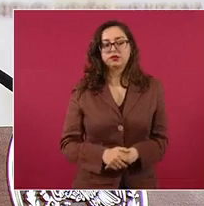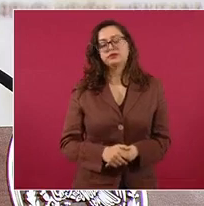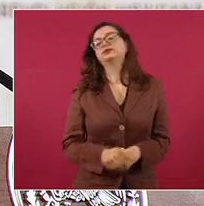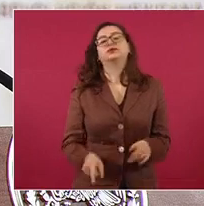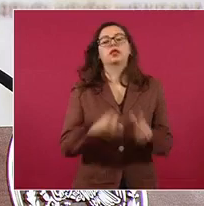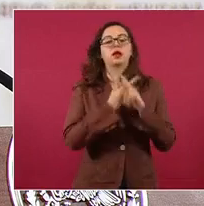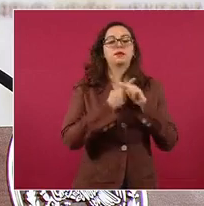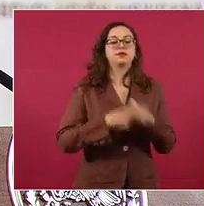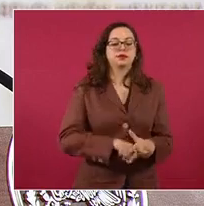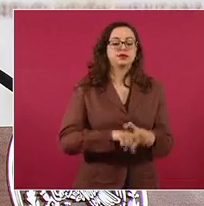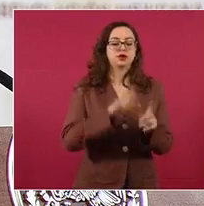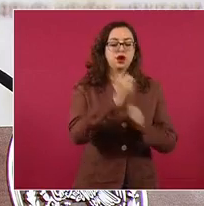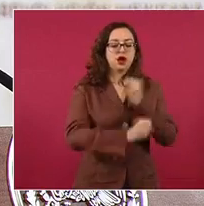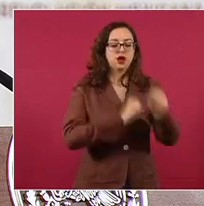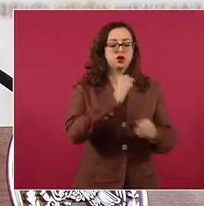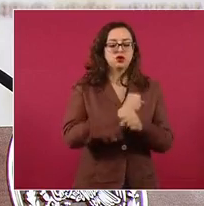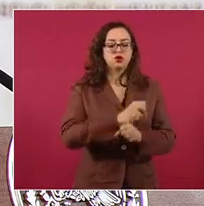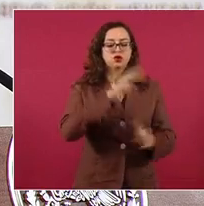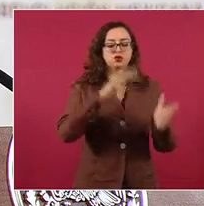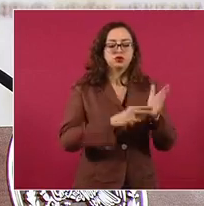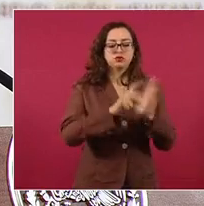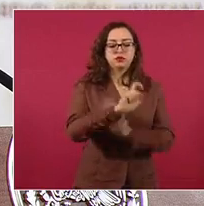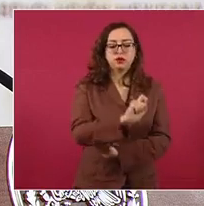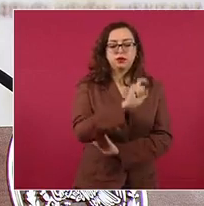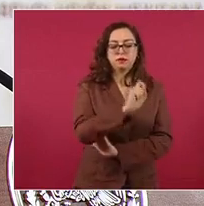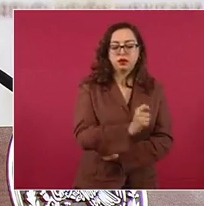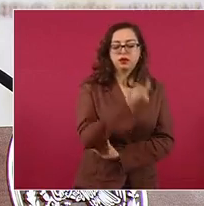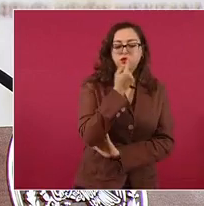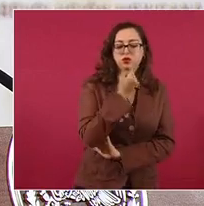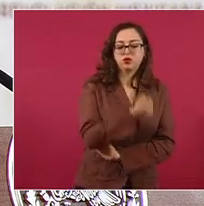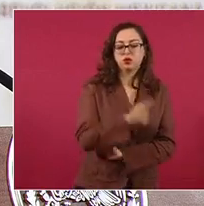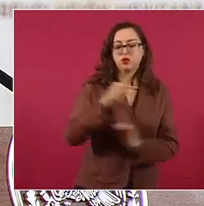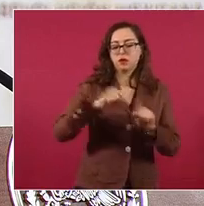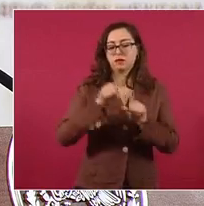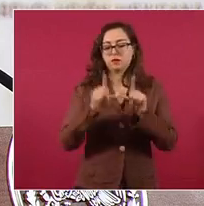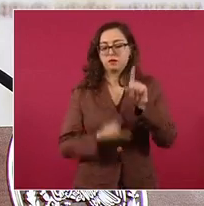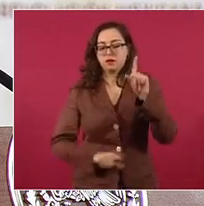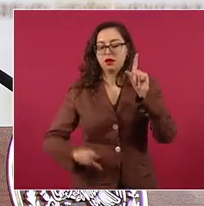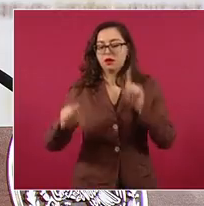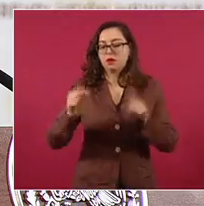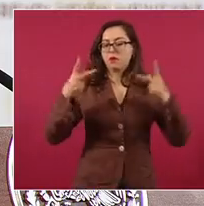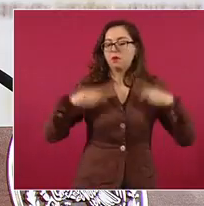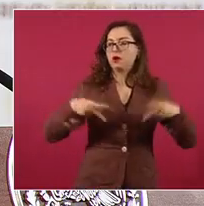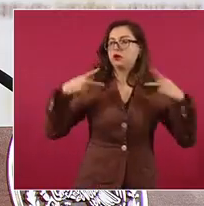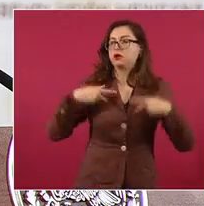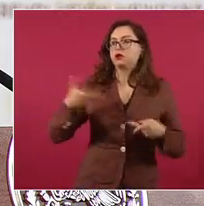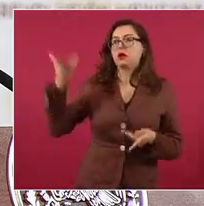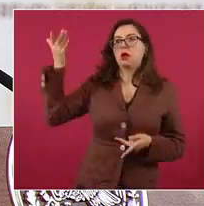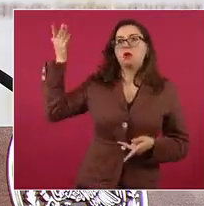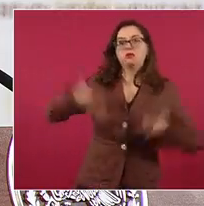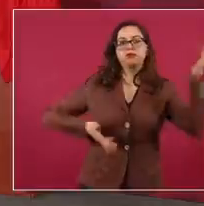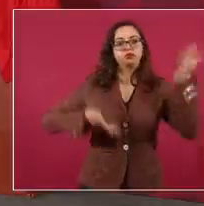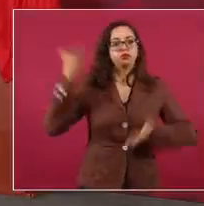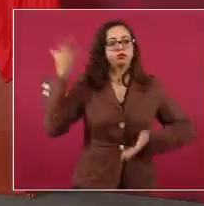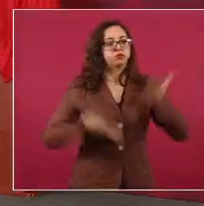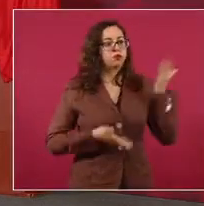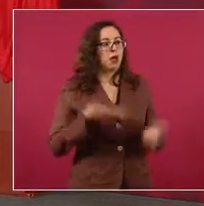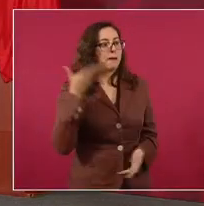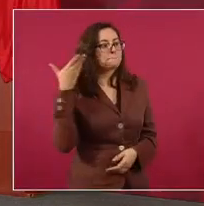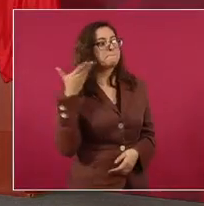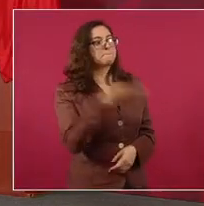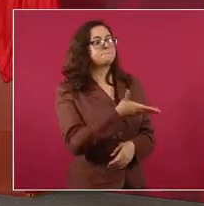2021, México es el tercer país con el mayor número de solicitantes de condición de refugiado a nivel